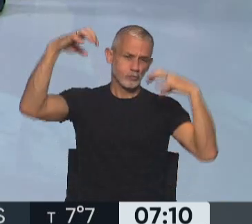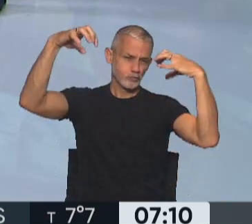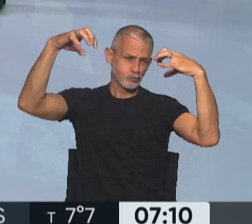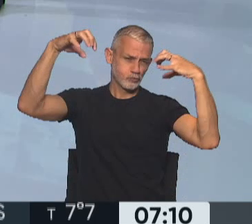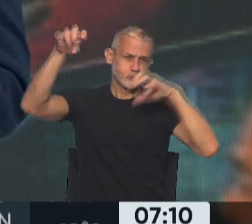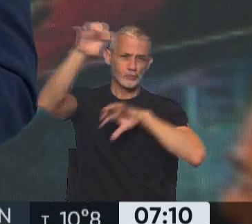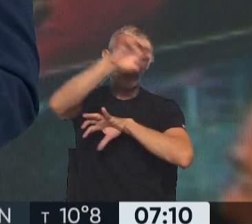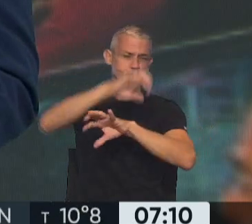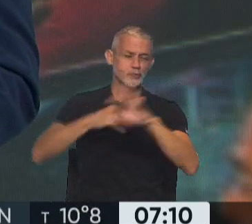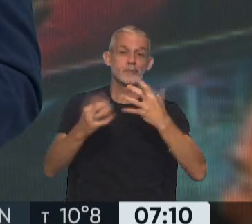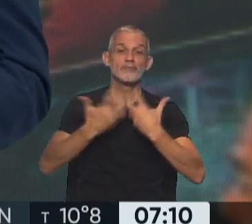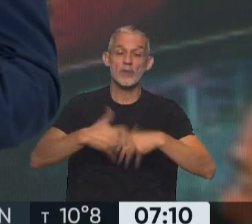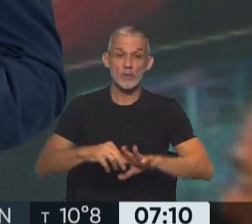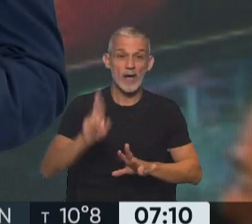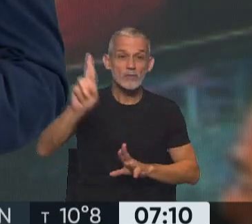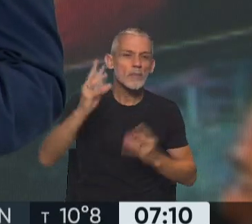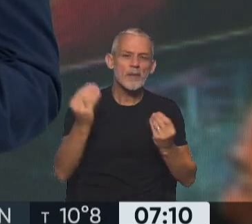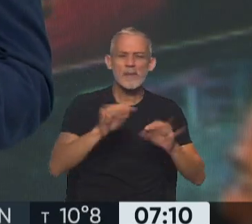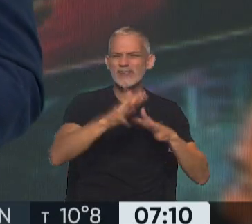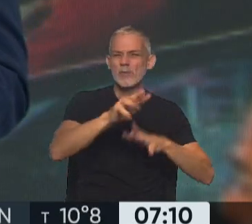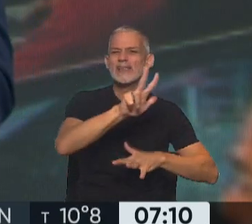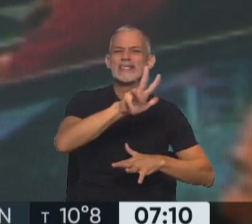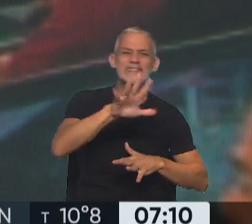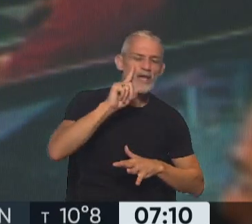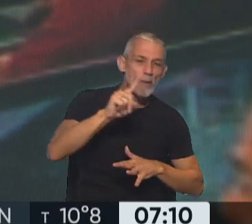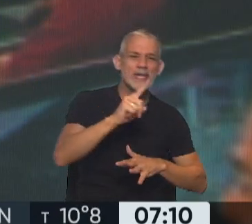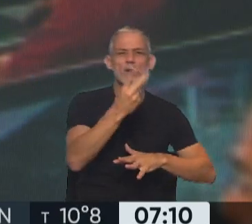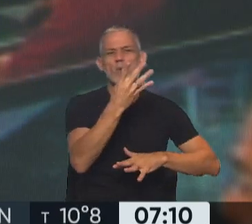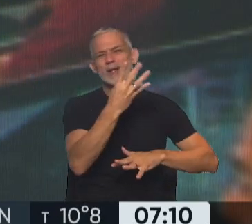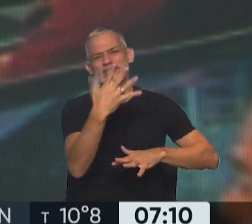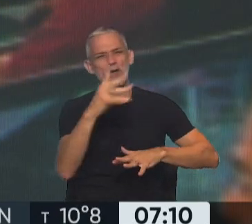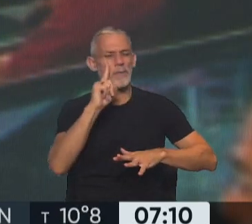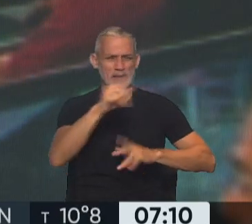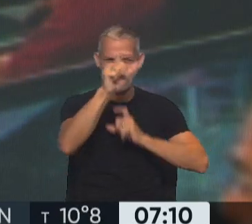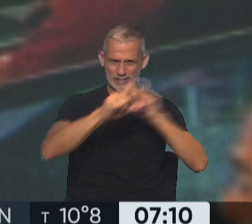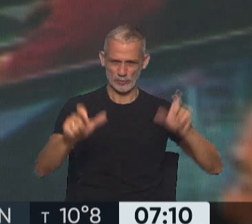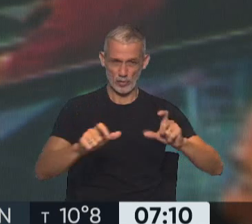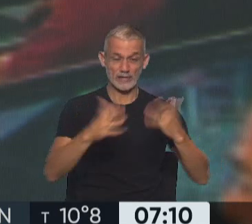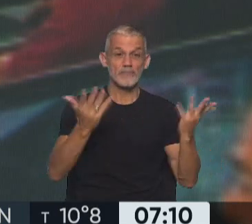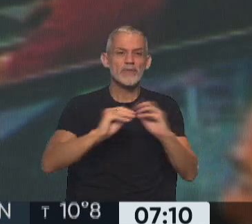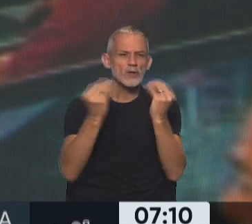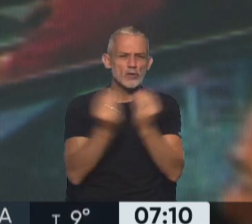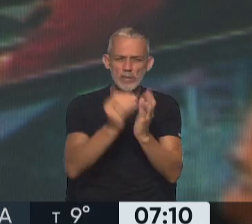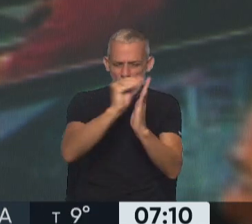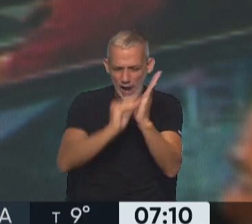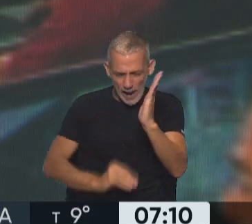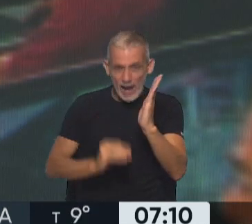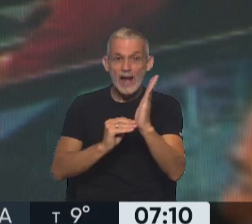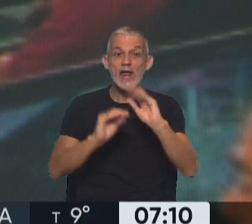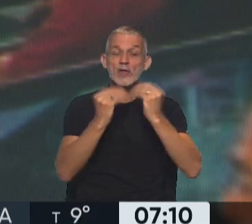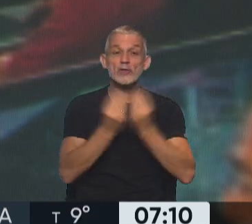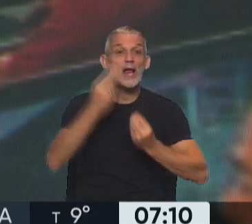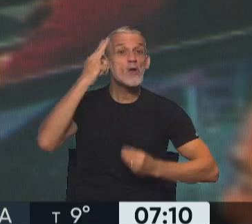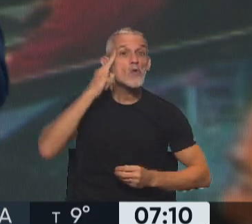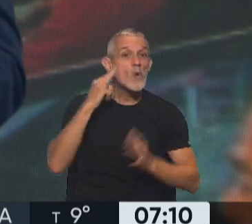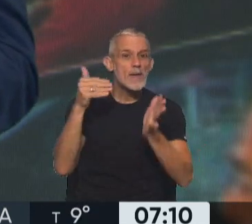sistema. Claro. Lo tiene autorizado para entre 35.000 y 45.000. Se hicieron, quiero ser preciso con el número,